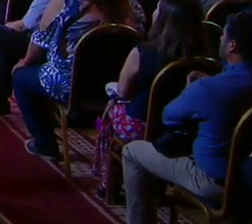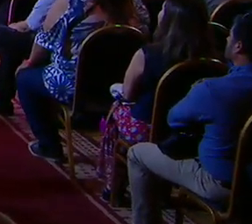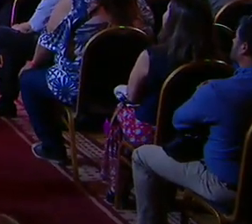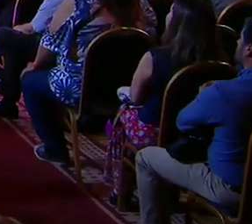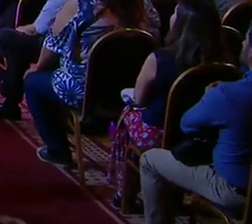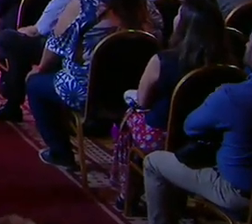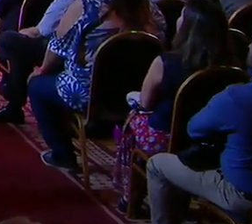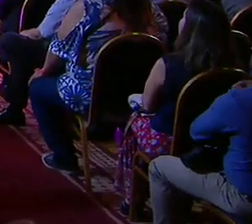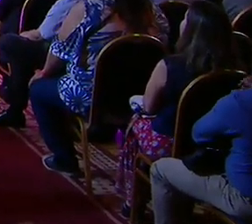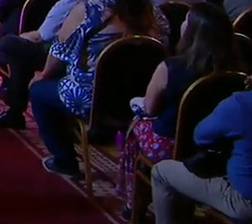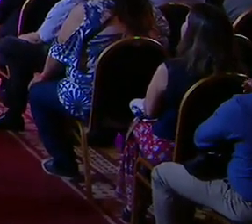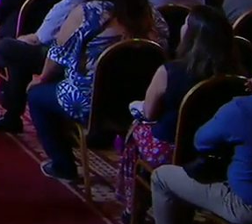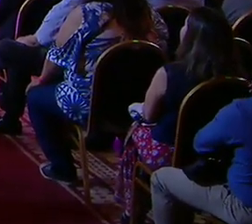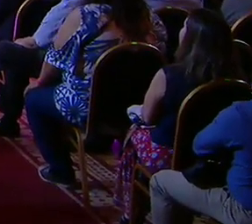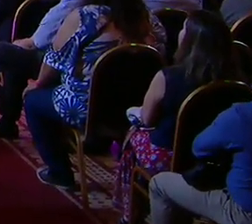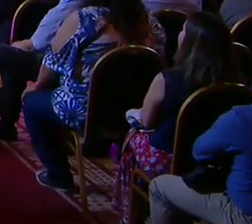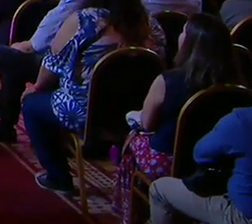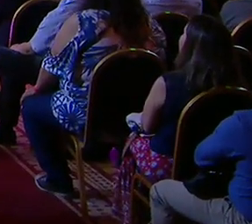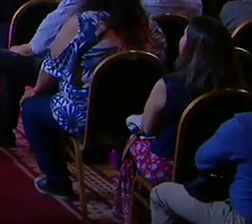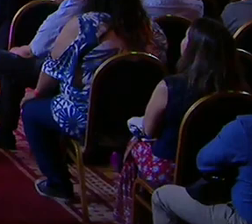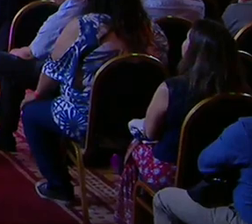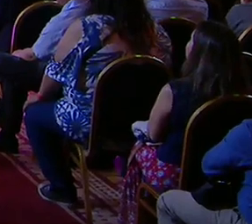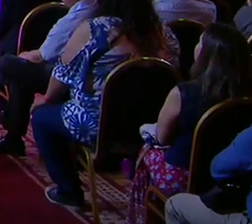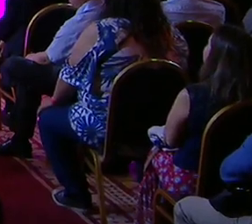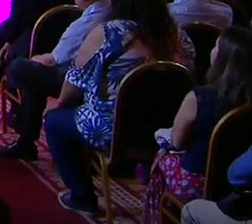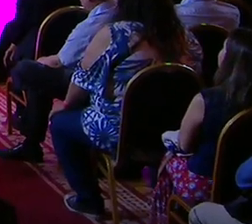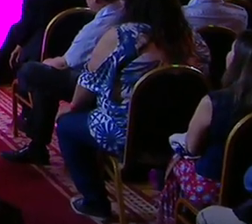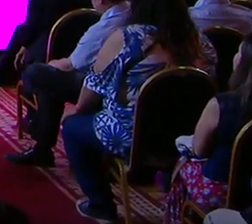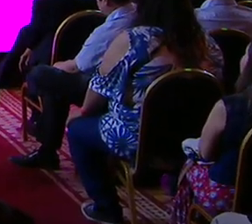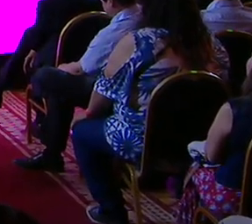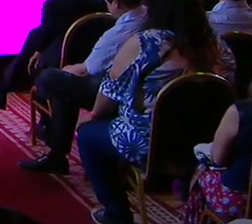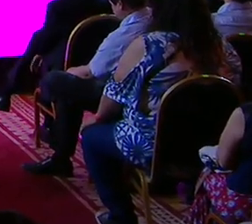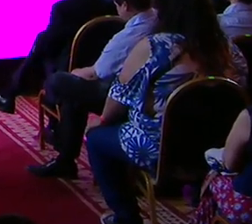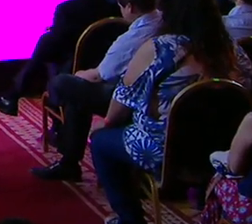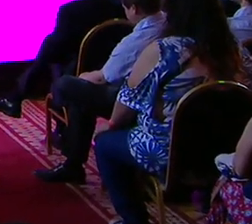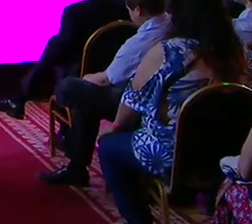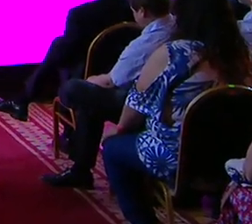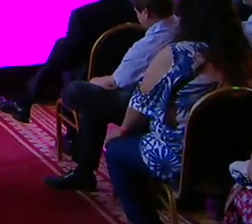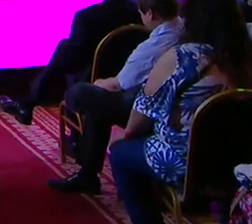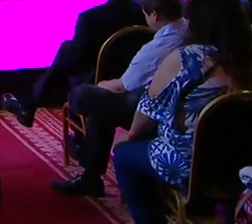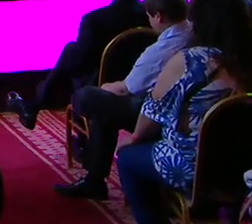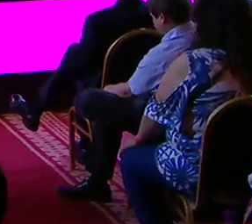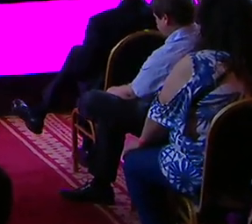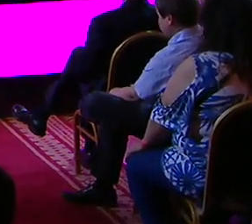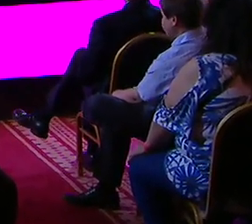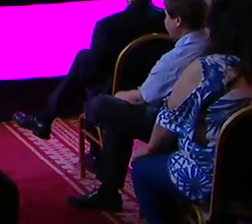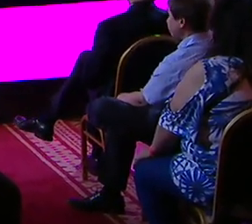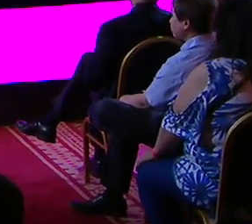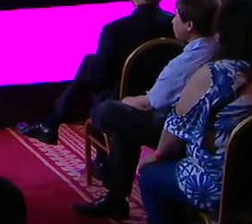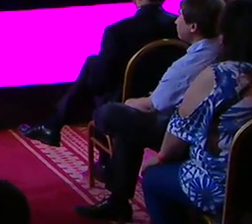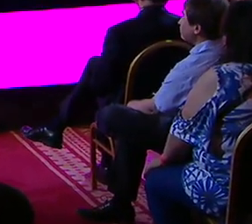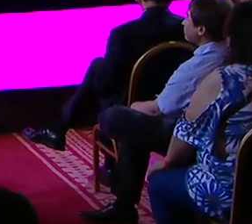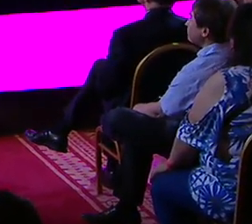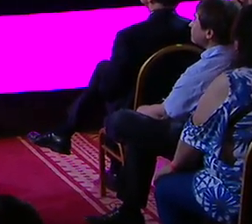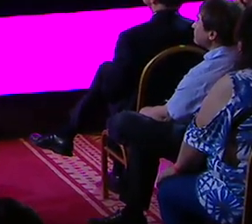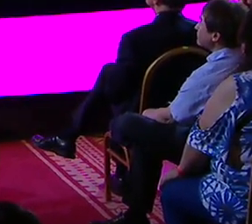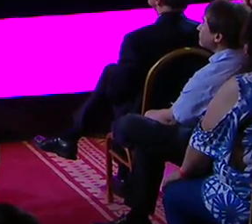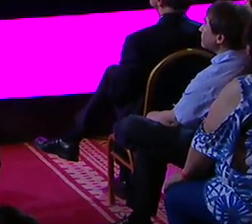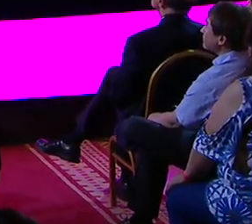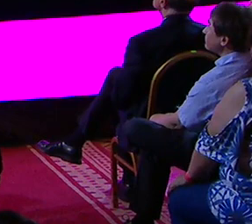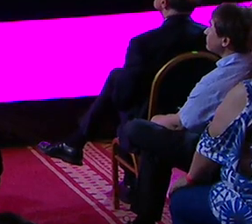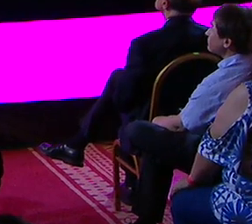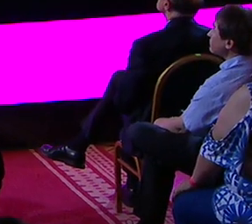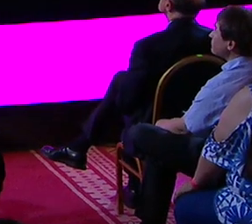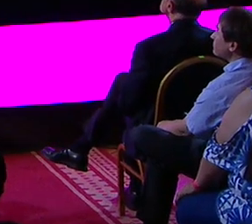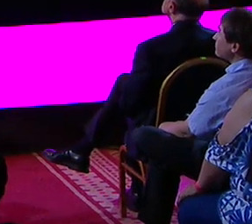positiva, caballos de carrera han sido cruzados para más velocidad. Eso significa piernas más largas, más delgadas, que se rompen fácilmente. Y como